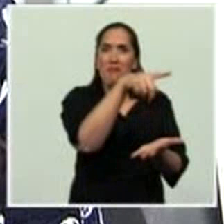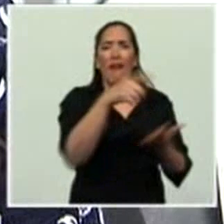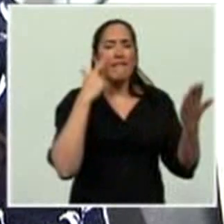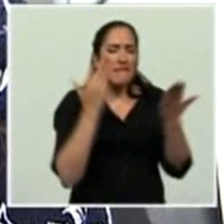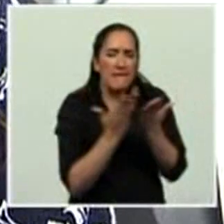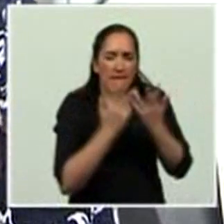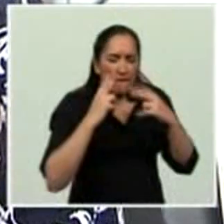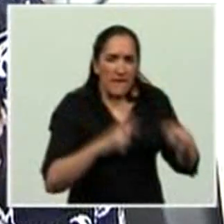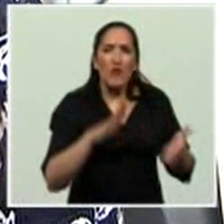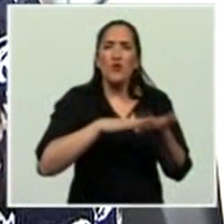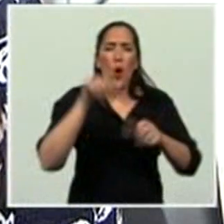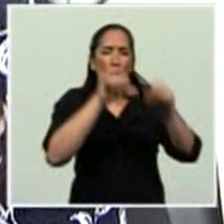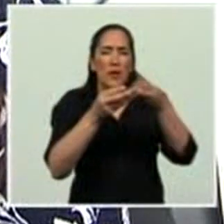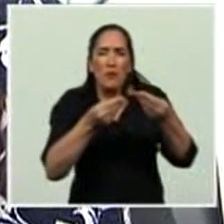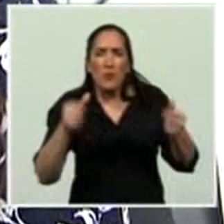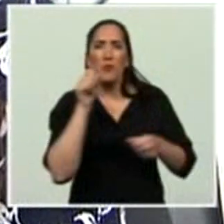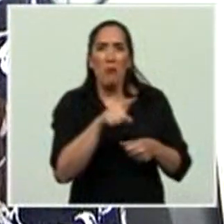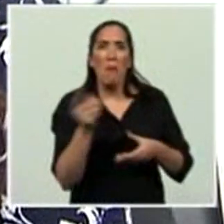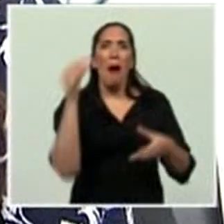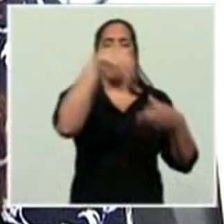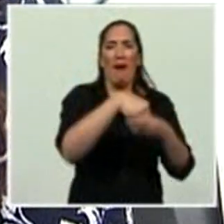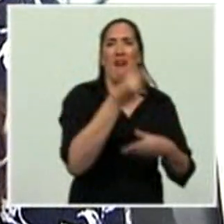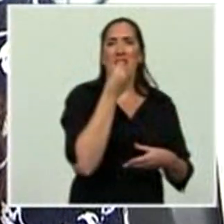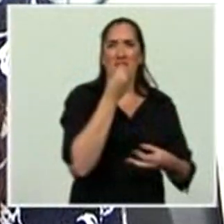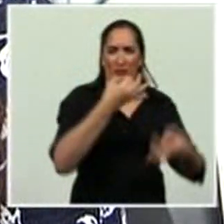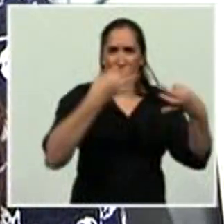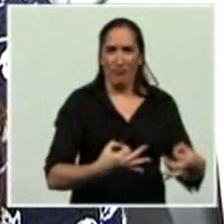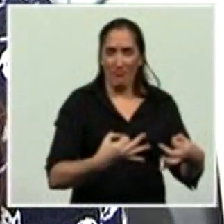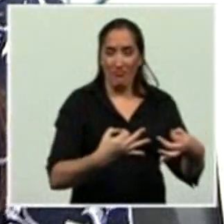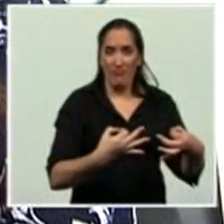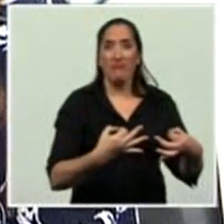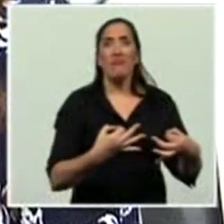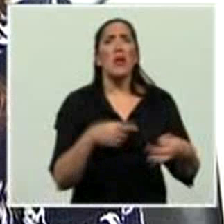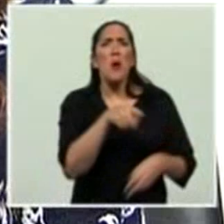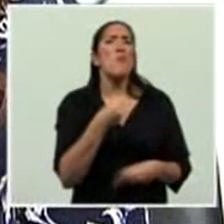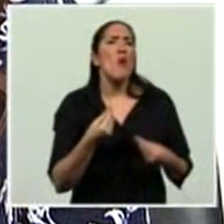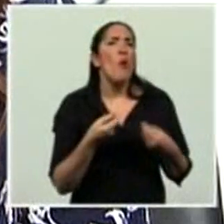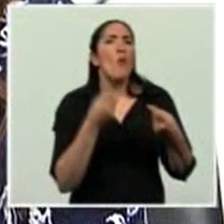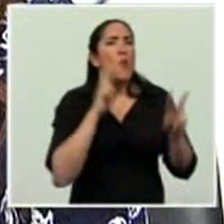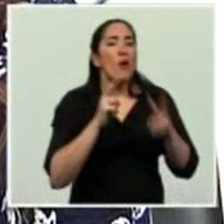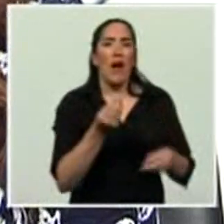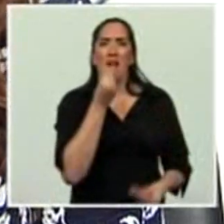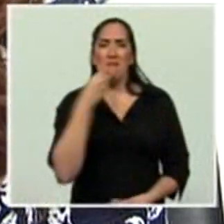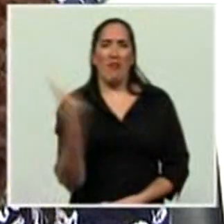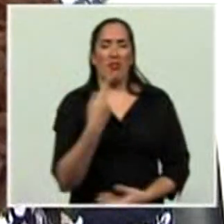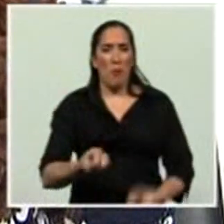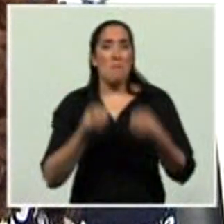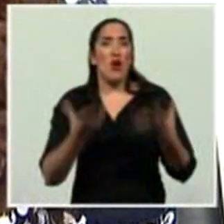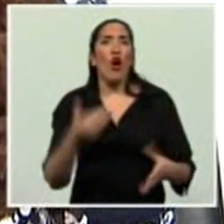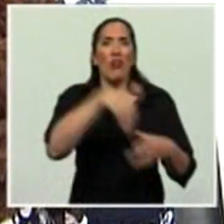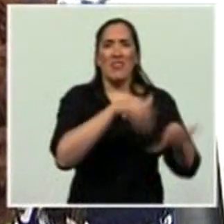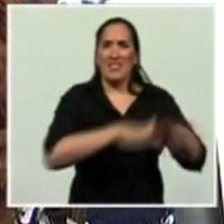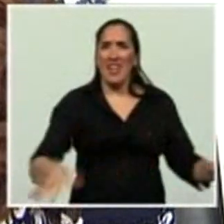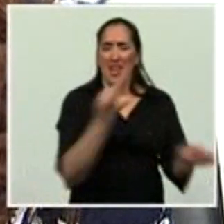vacilos y de esta manera se contribuye no solamente a una Mejor alimentación en nuestros